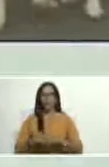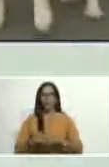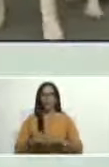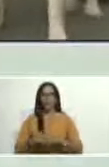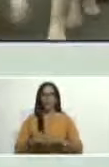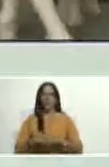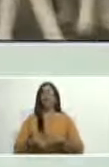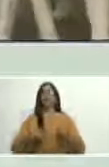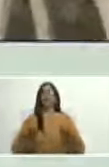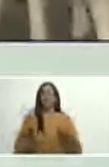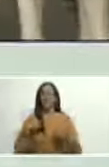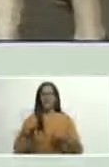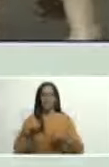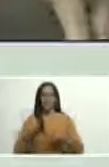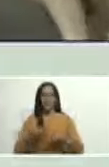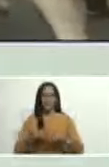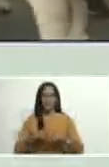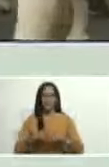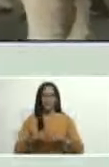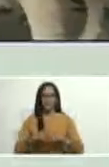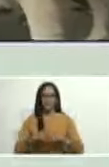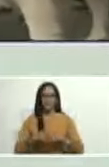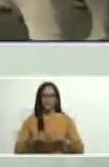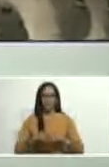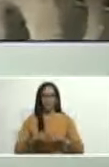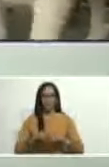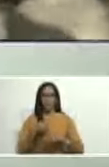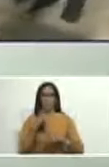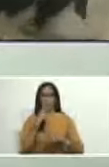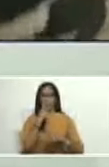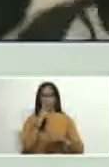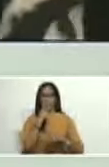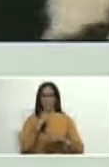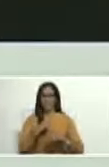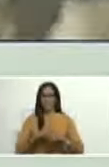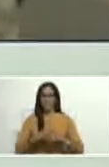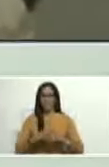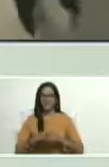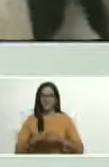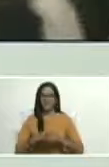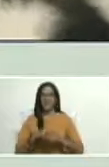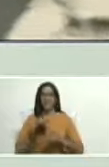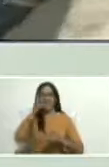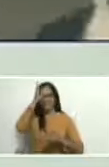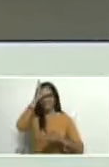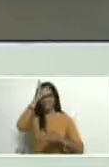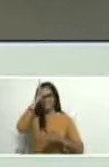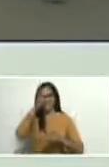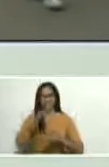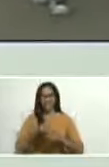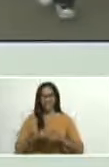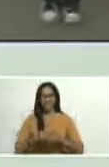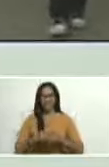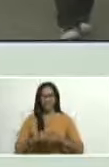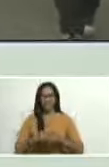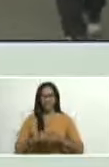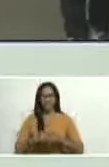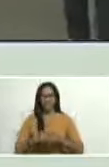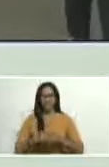¿Qué más tienen? ¿Un cochino? ¿Gallina? ¿Y su